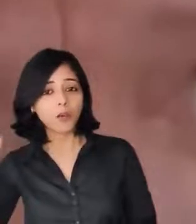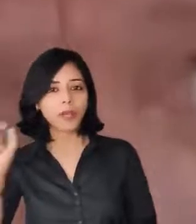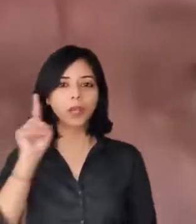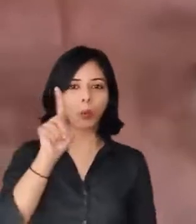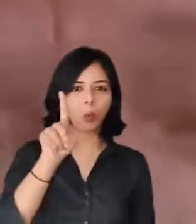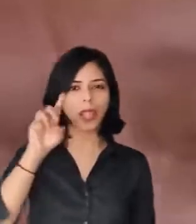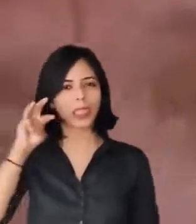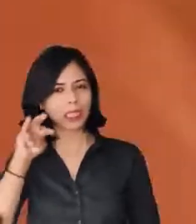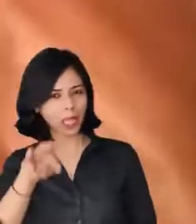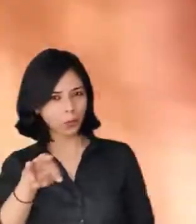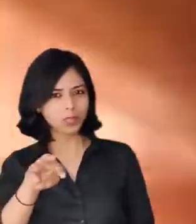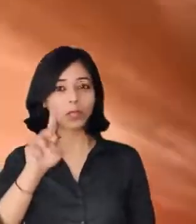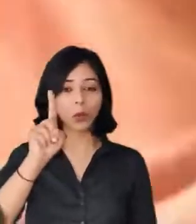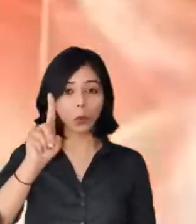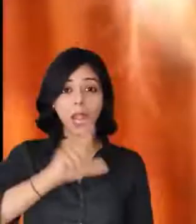mamá, todo está bien.